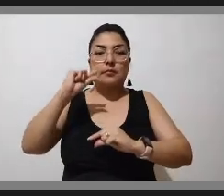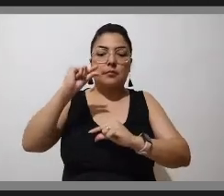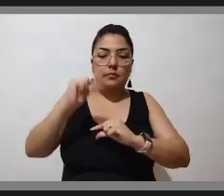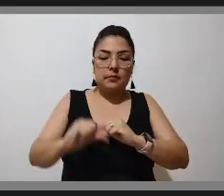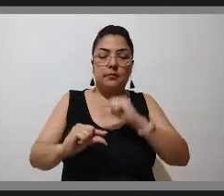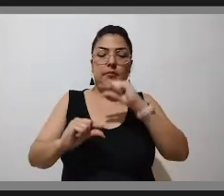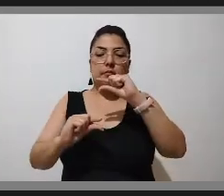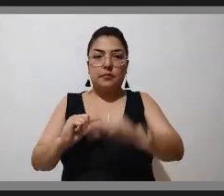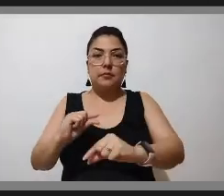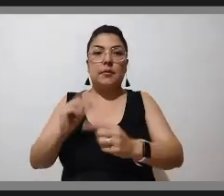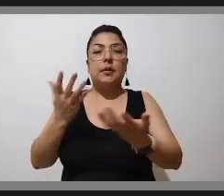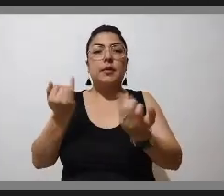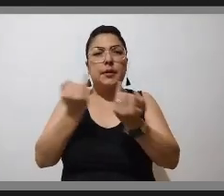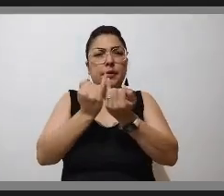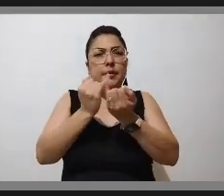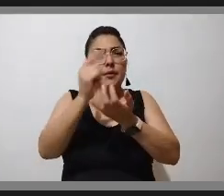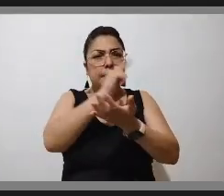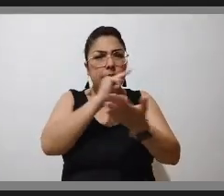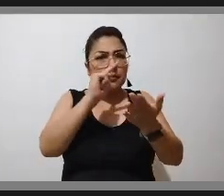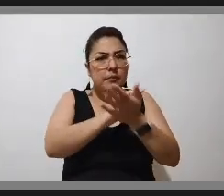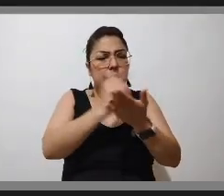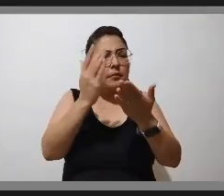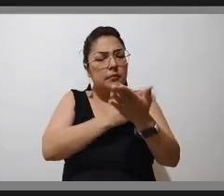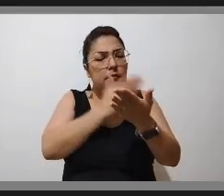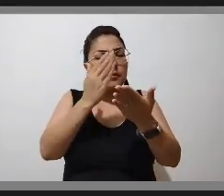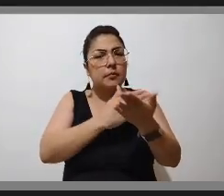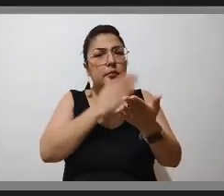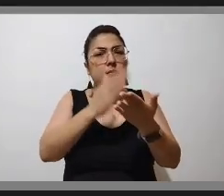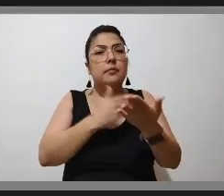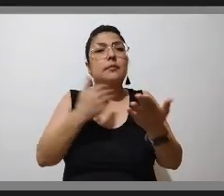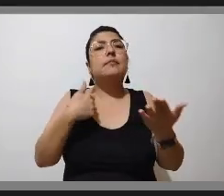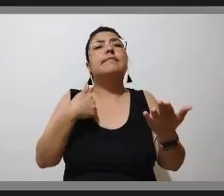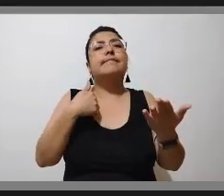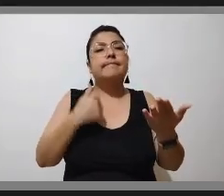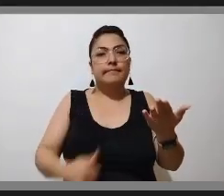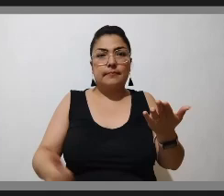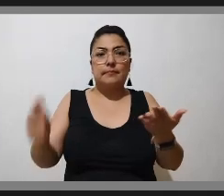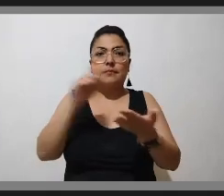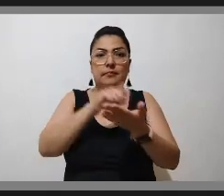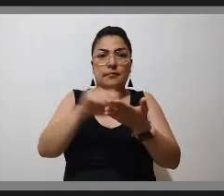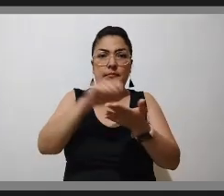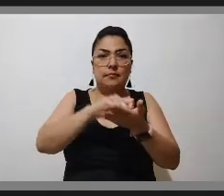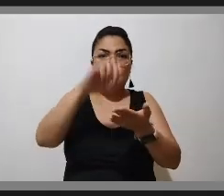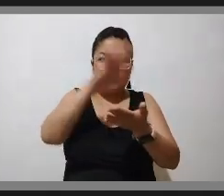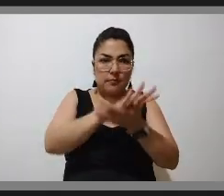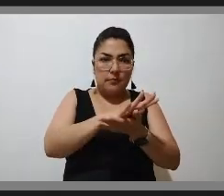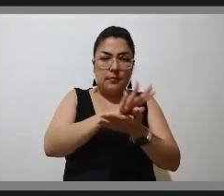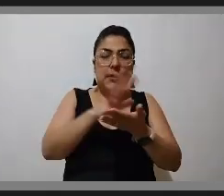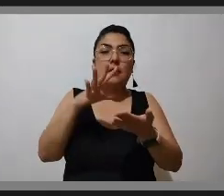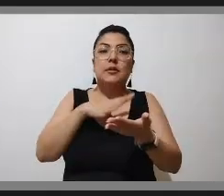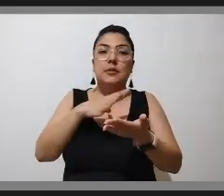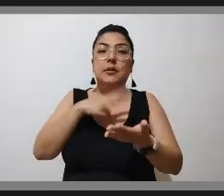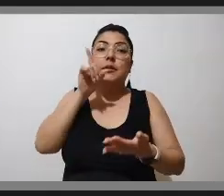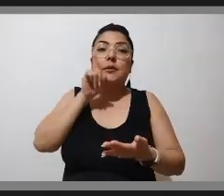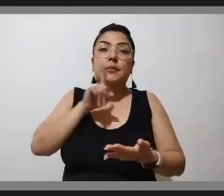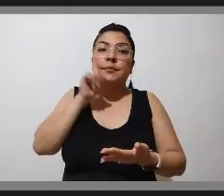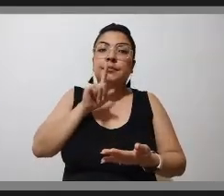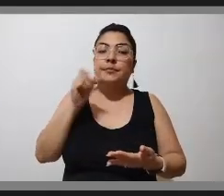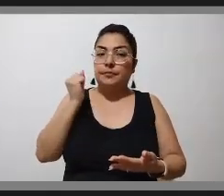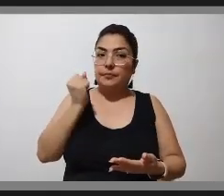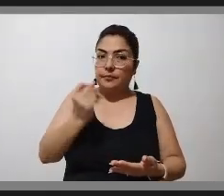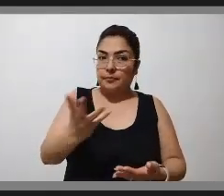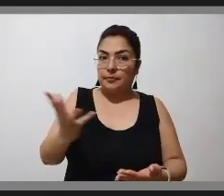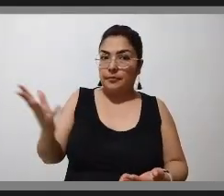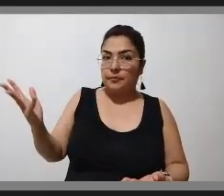y realizando legislación favorable para las mujeres para garantizar que